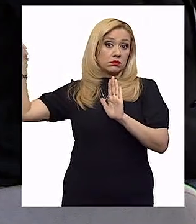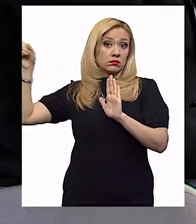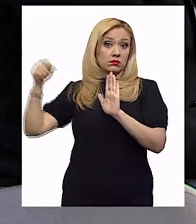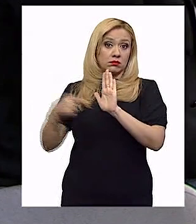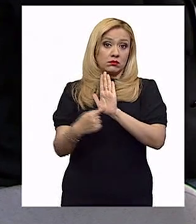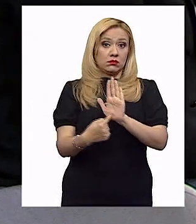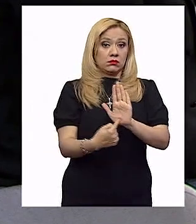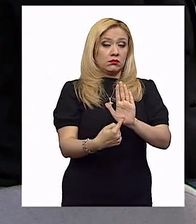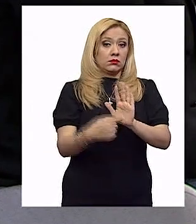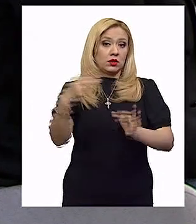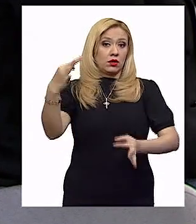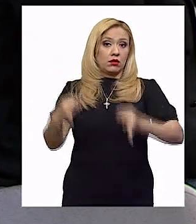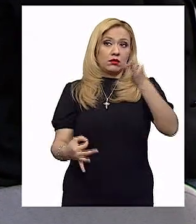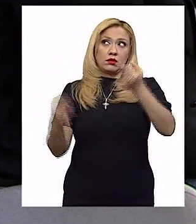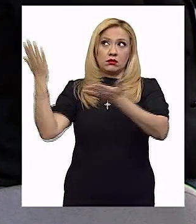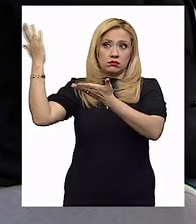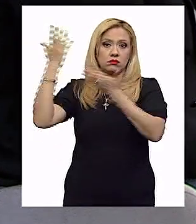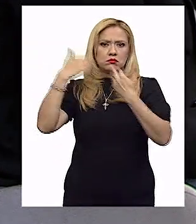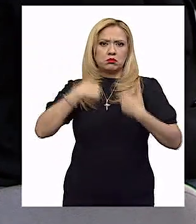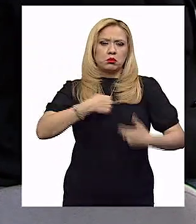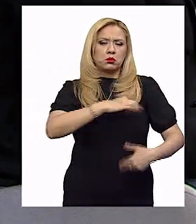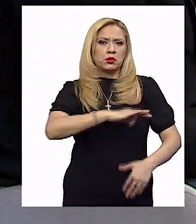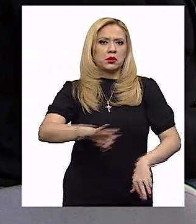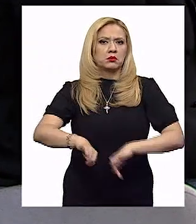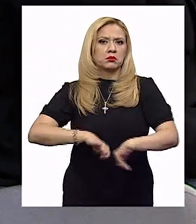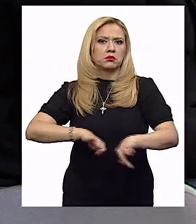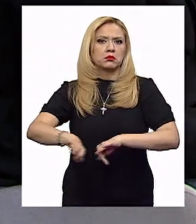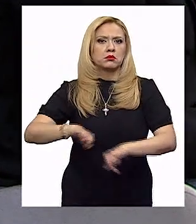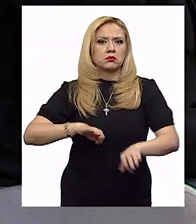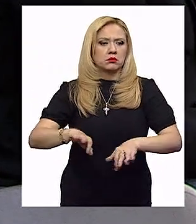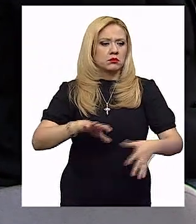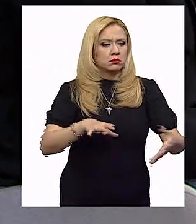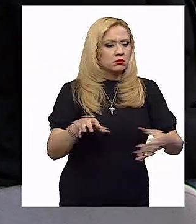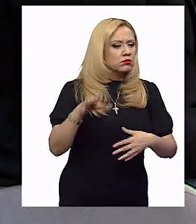nos encaminamos a esta parte del litigio, poder integrar como este tipo de